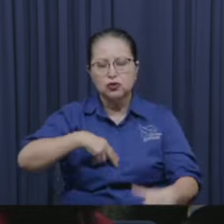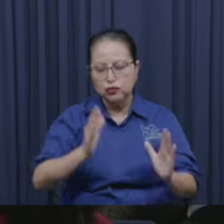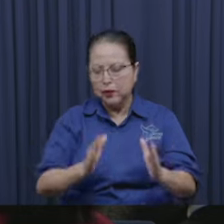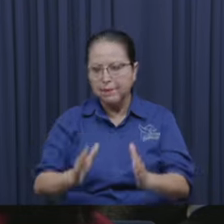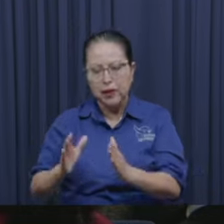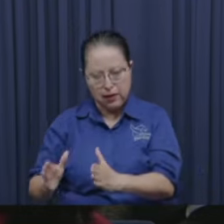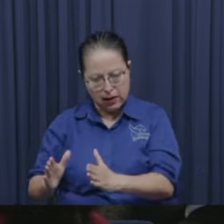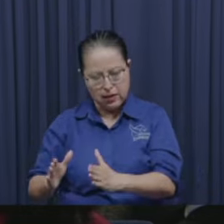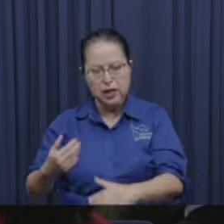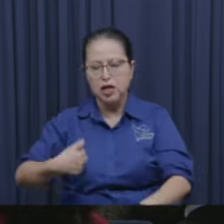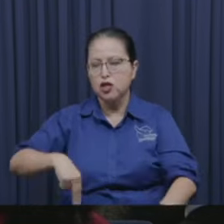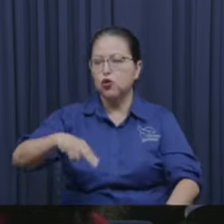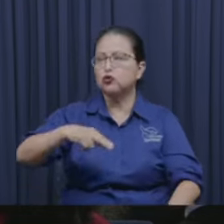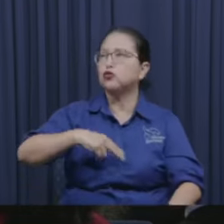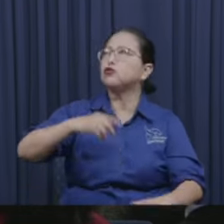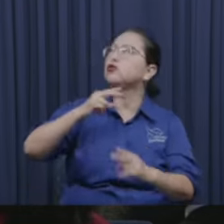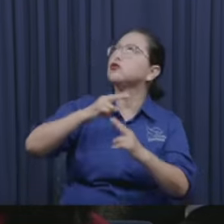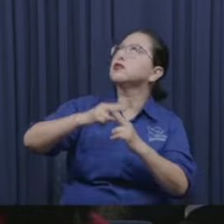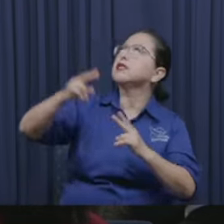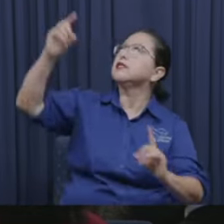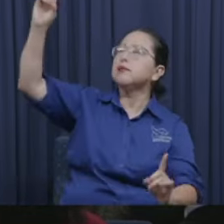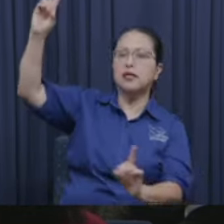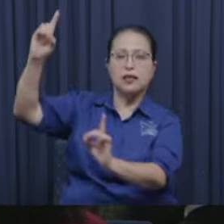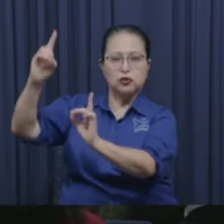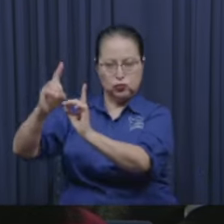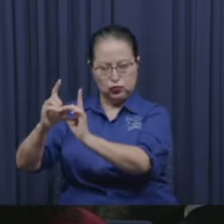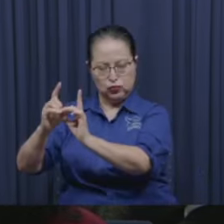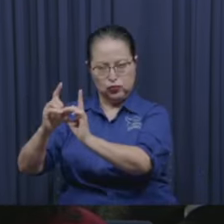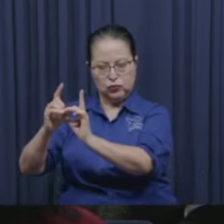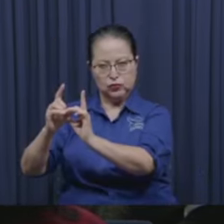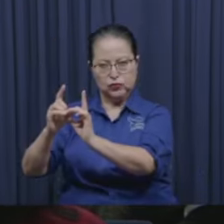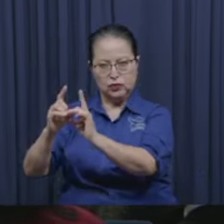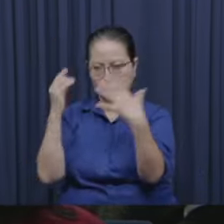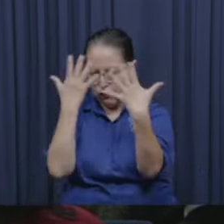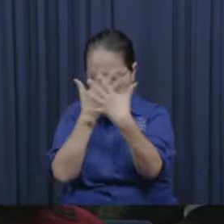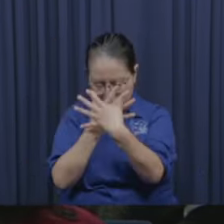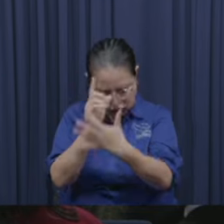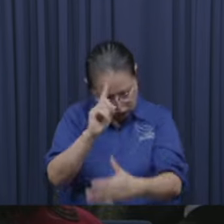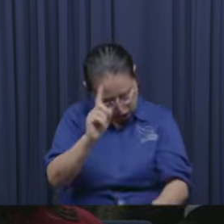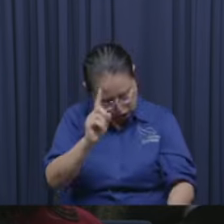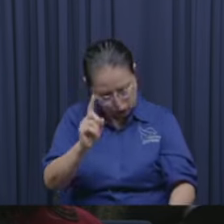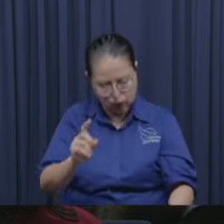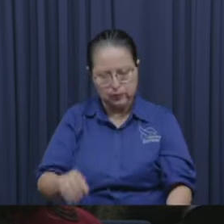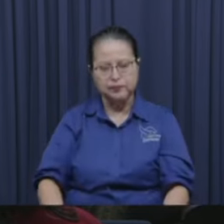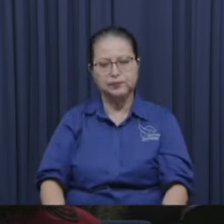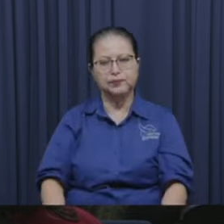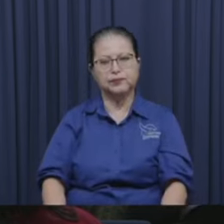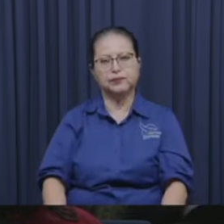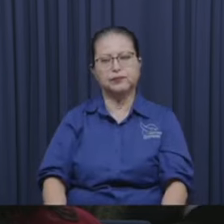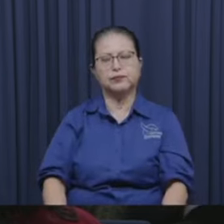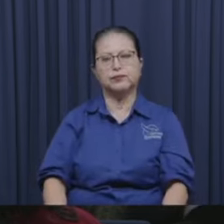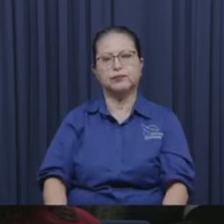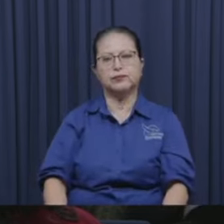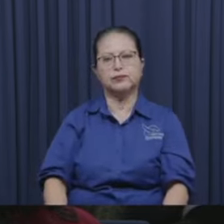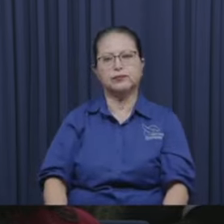avergonzados porque de que viene viene ahora Esa es mi